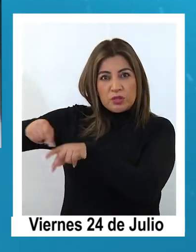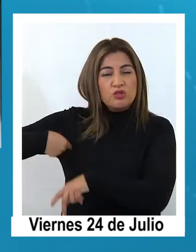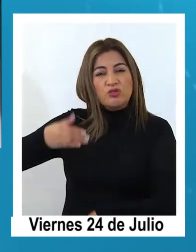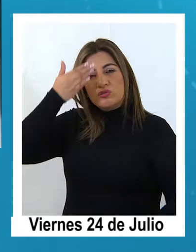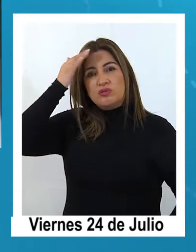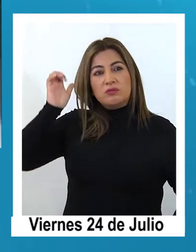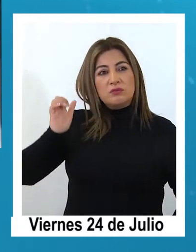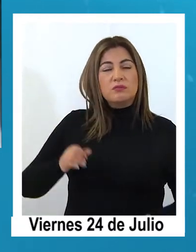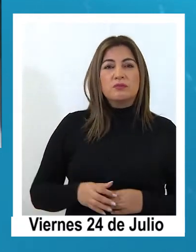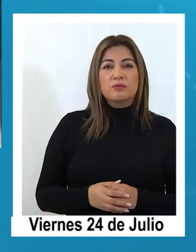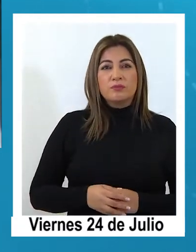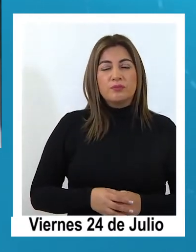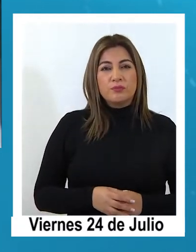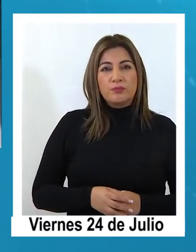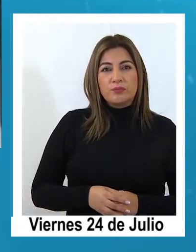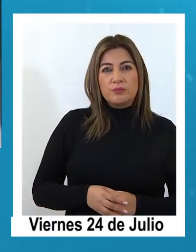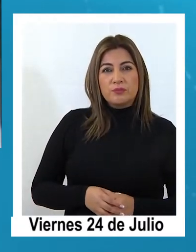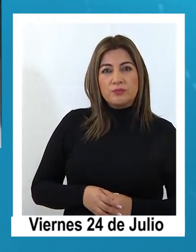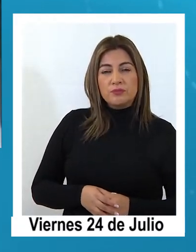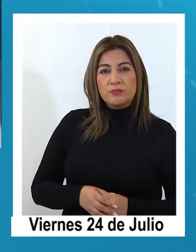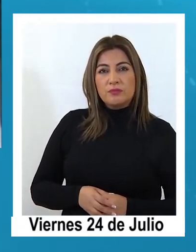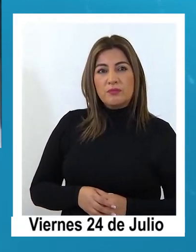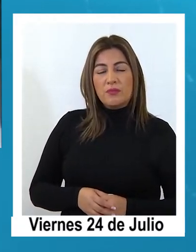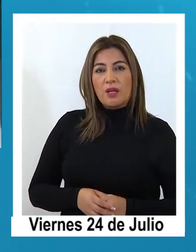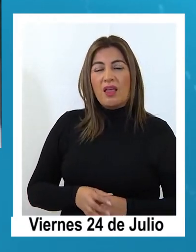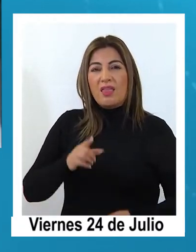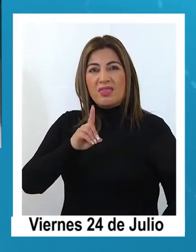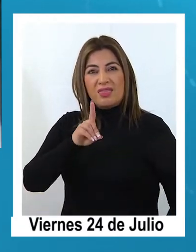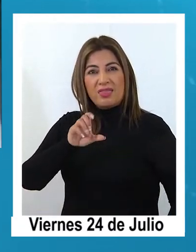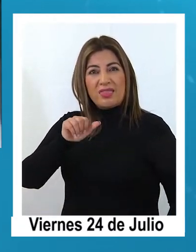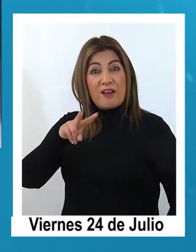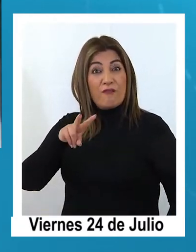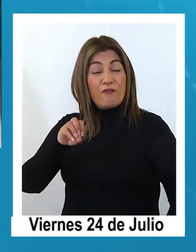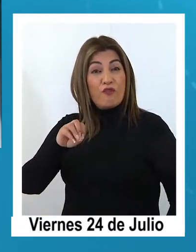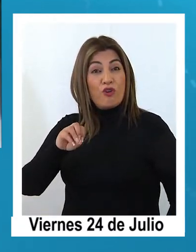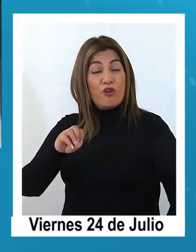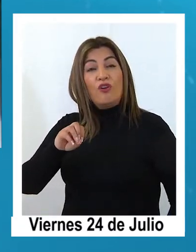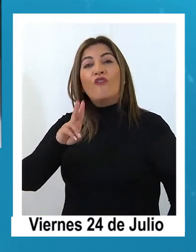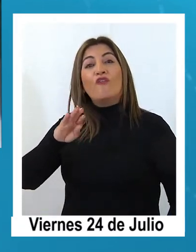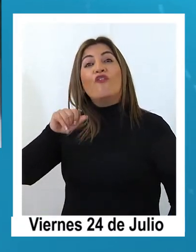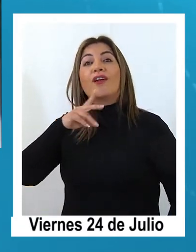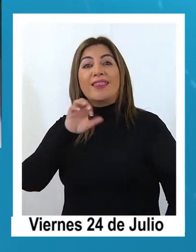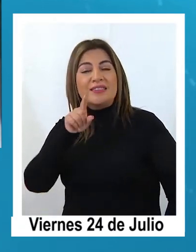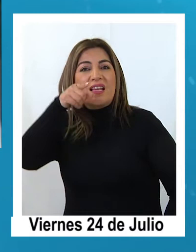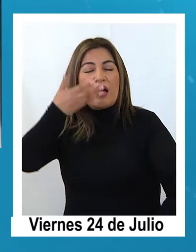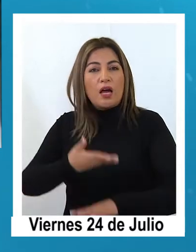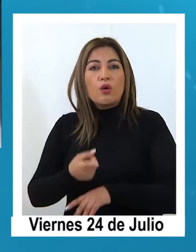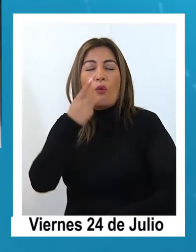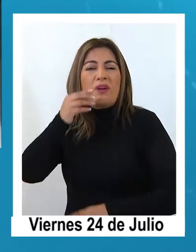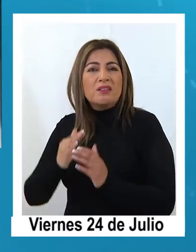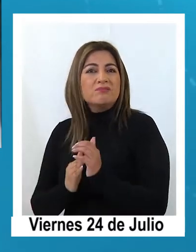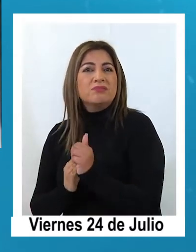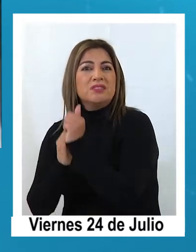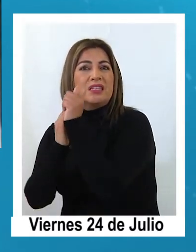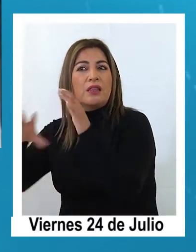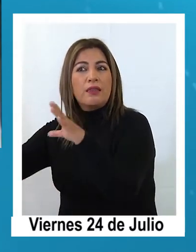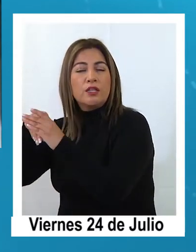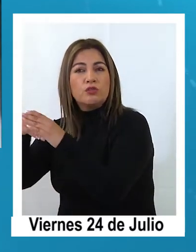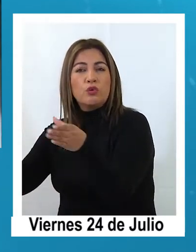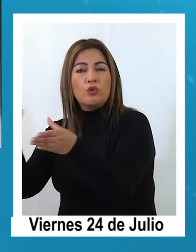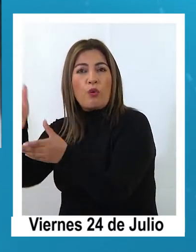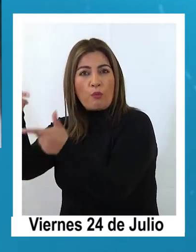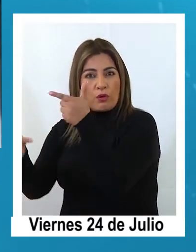Yo creo que Desbordes es un líder dentro de, o puede ser un líder dentro de Renovación Nacional,